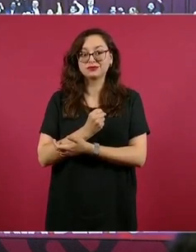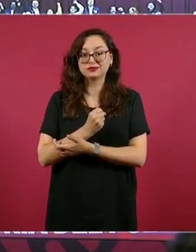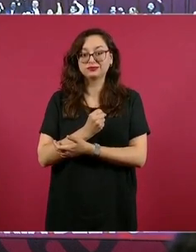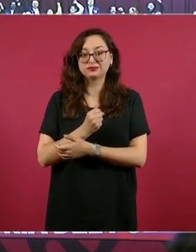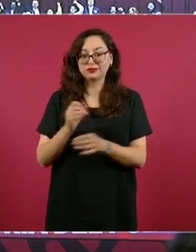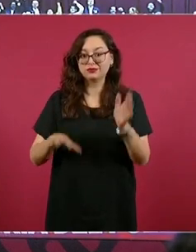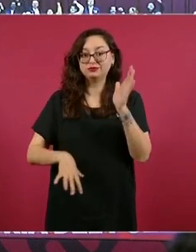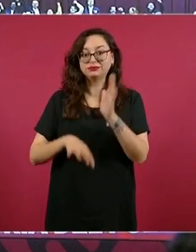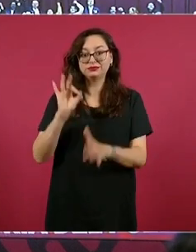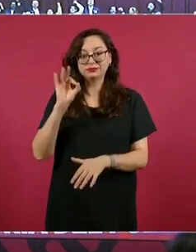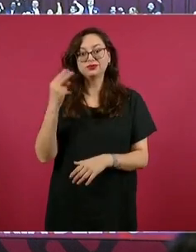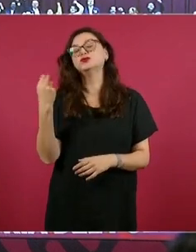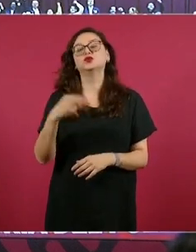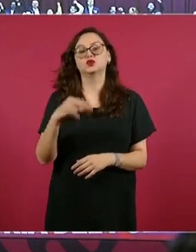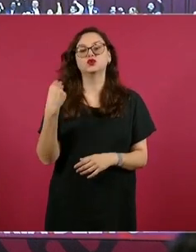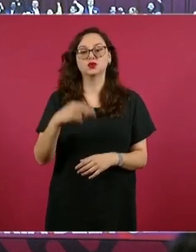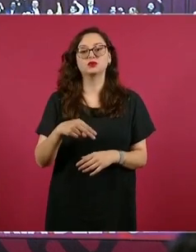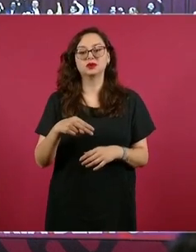la sale